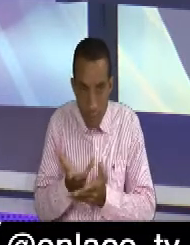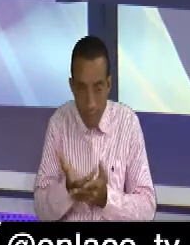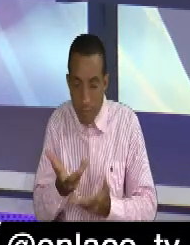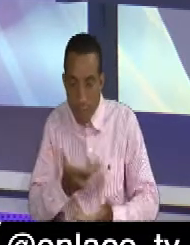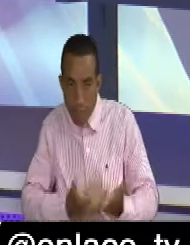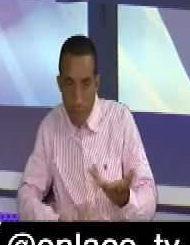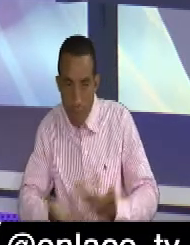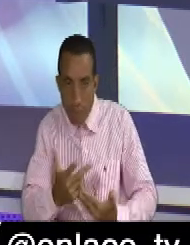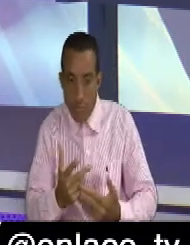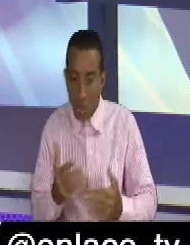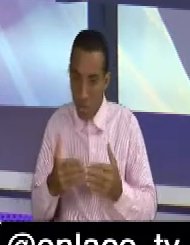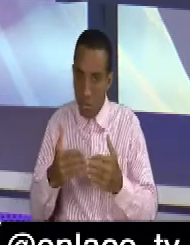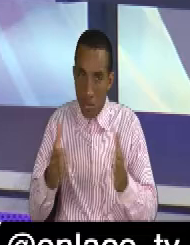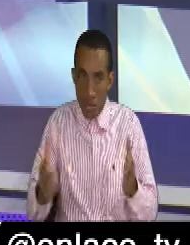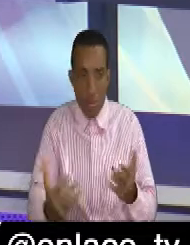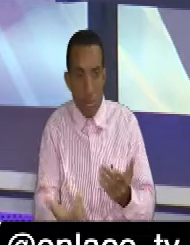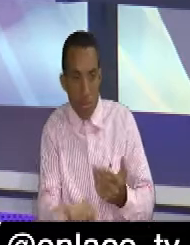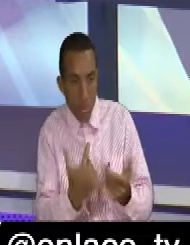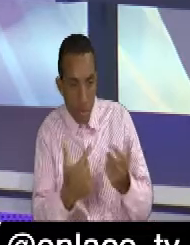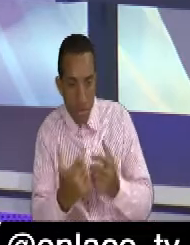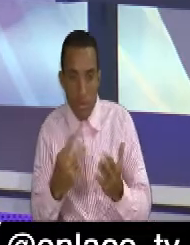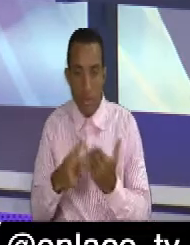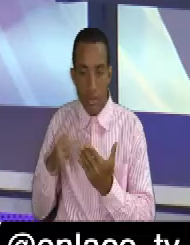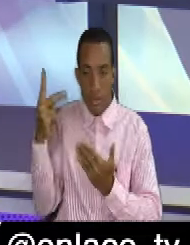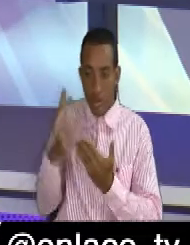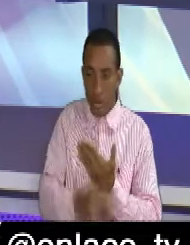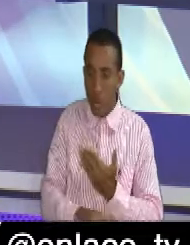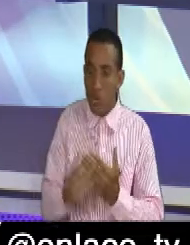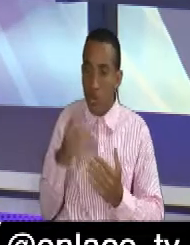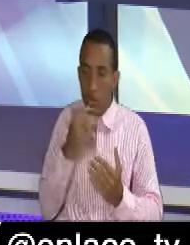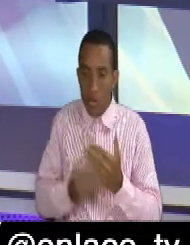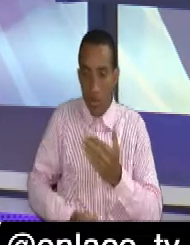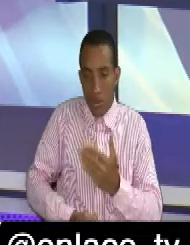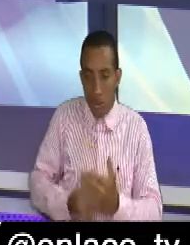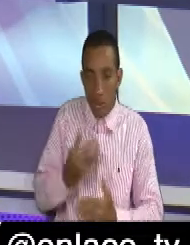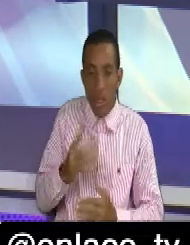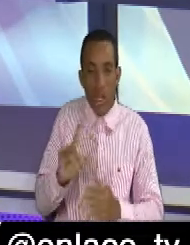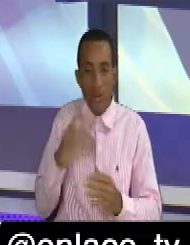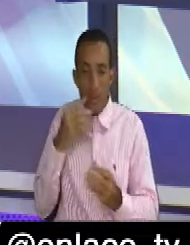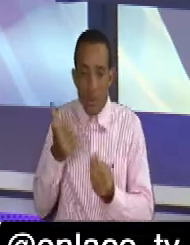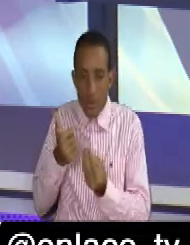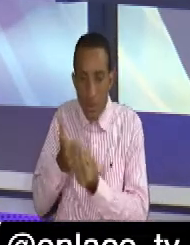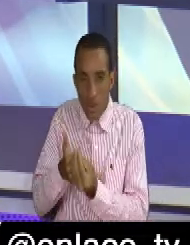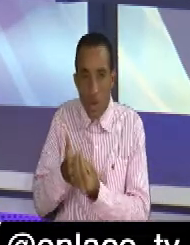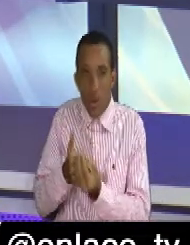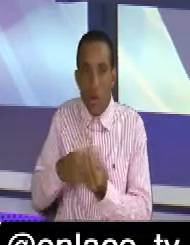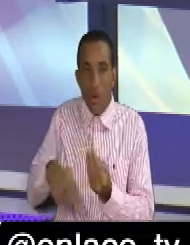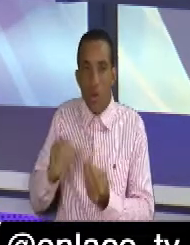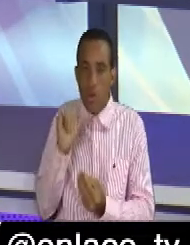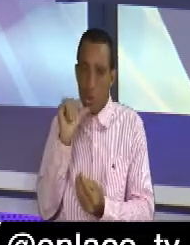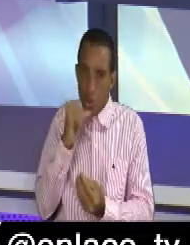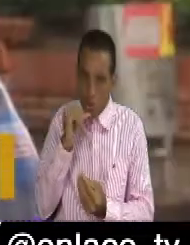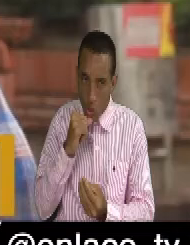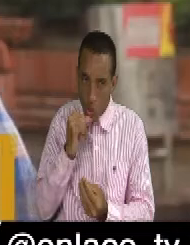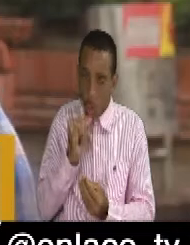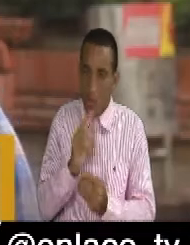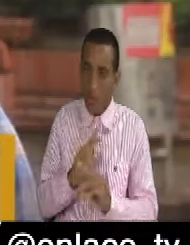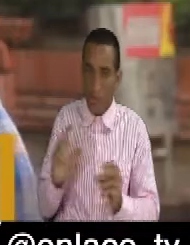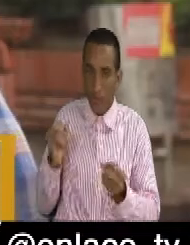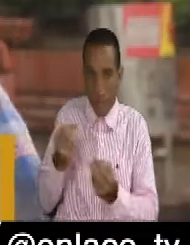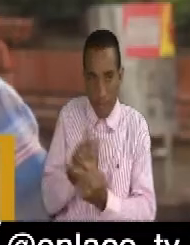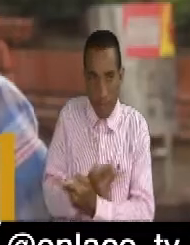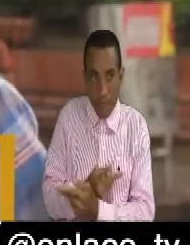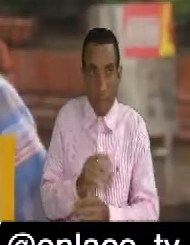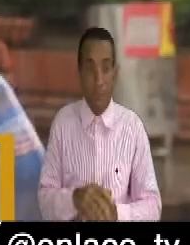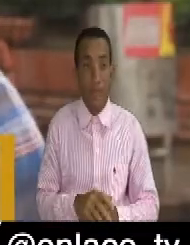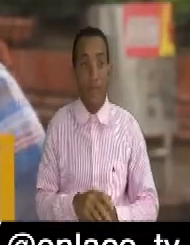fortalecer proyectos productivos conformados para víctimas del conflicto armado o desplazamiento forzado. Elkin Jair Limón,